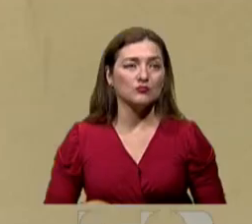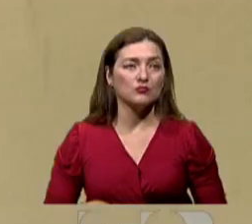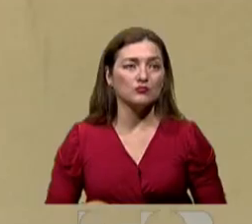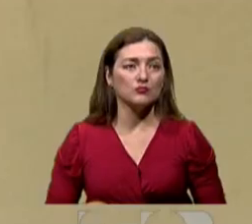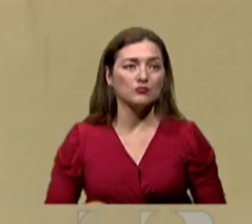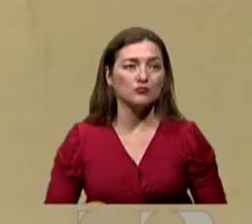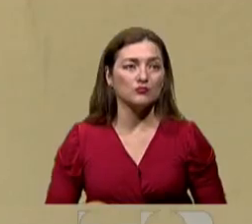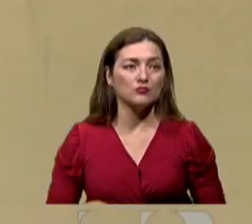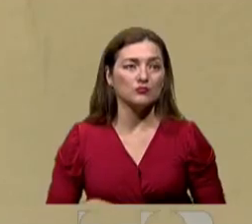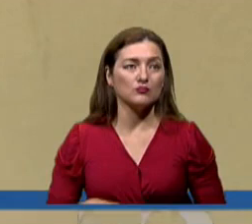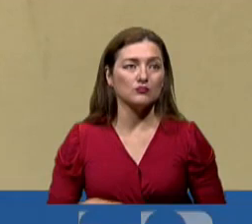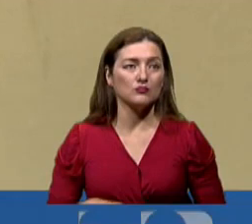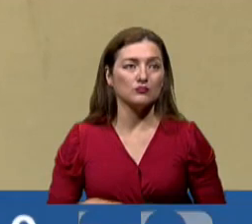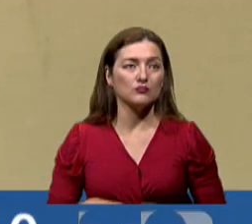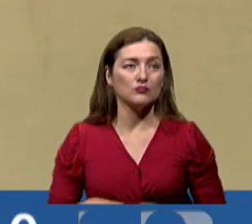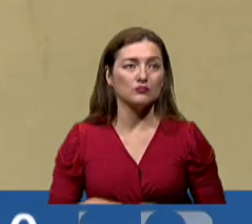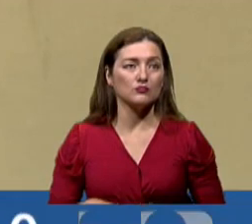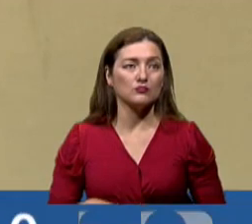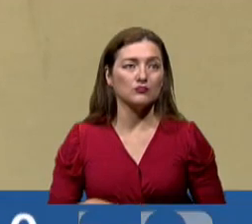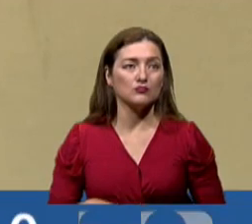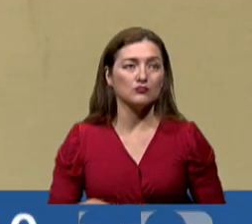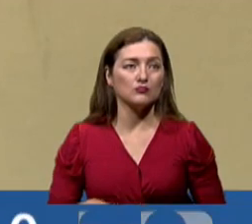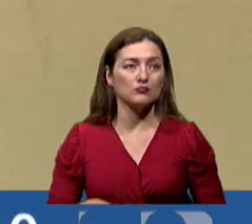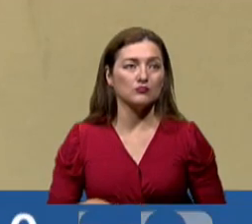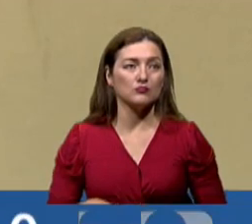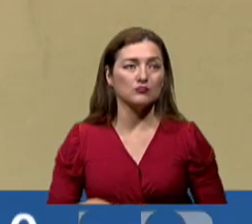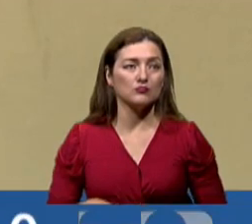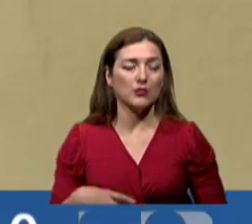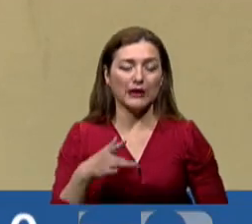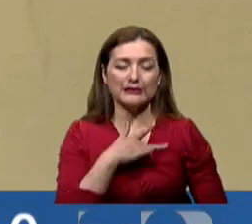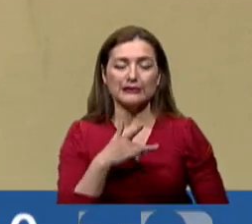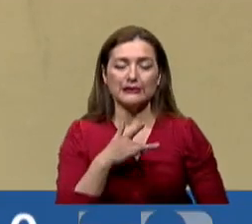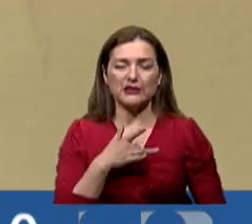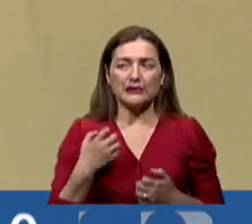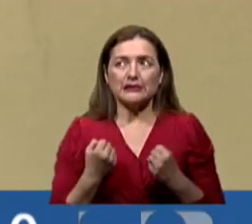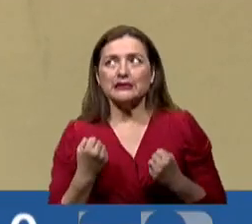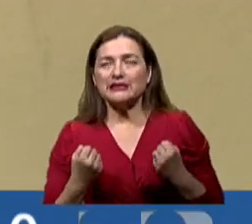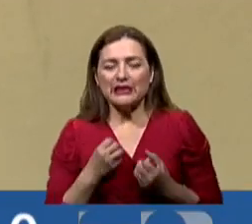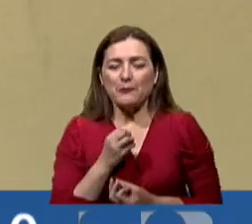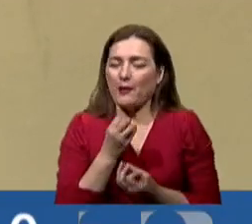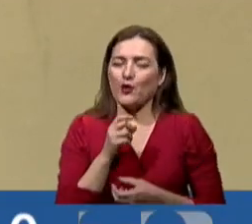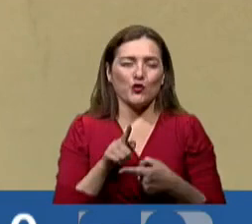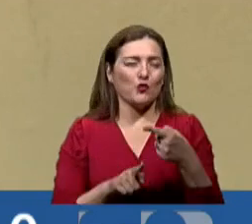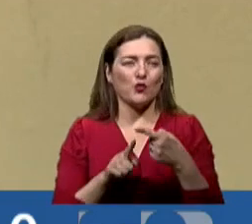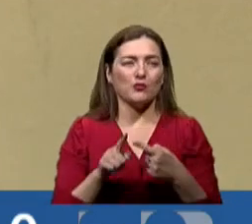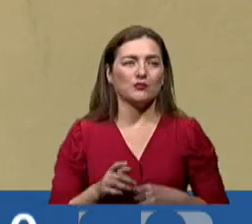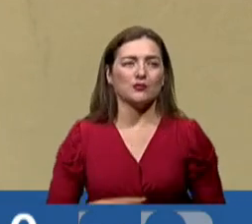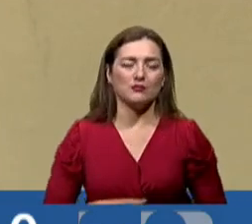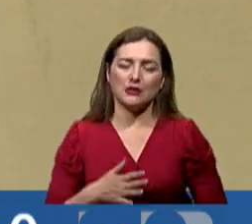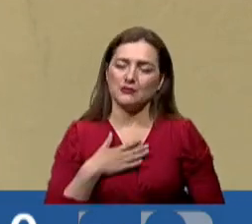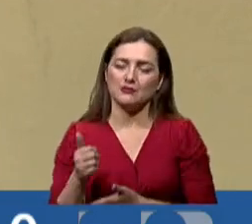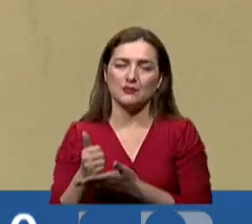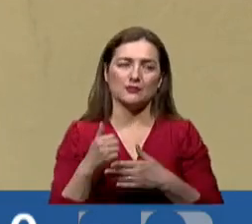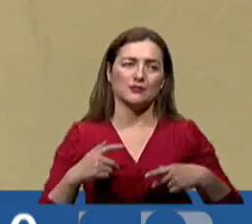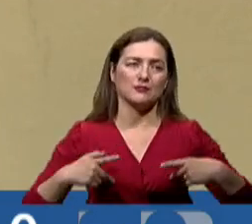098-1453-610. Esto es algo tiene un sentimiento muy inexplicable para mí, porque sería una gran ayuda